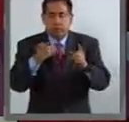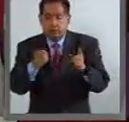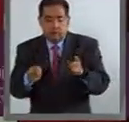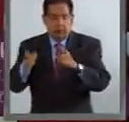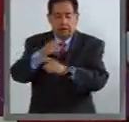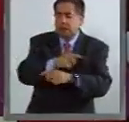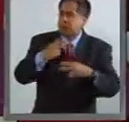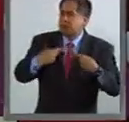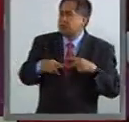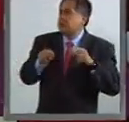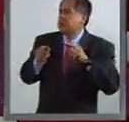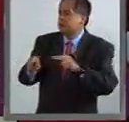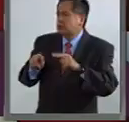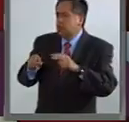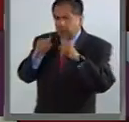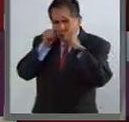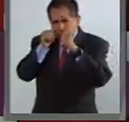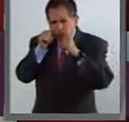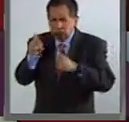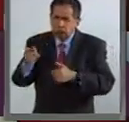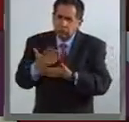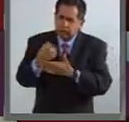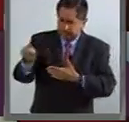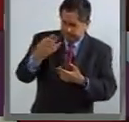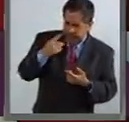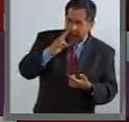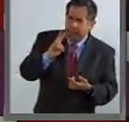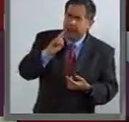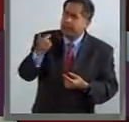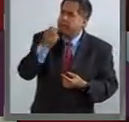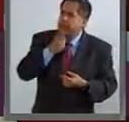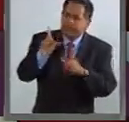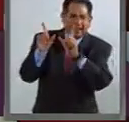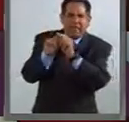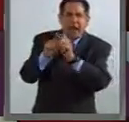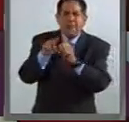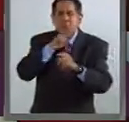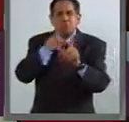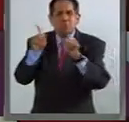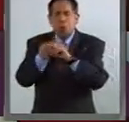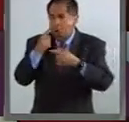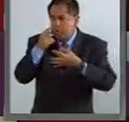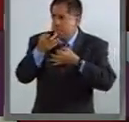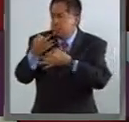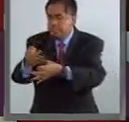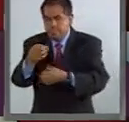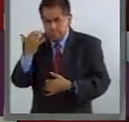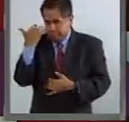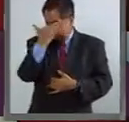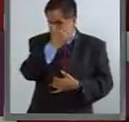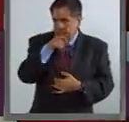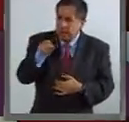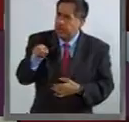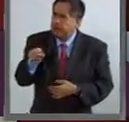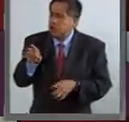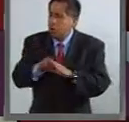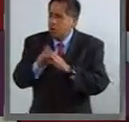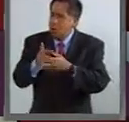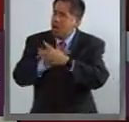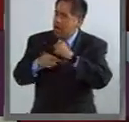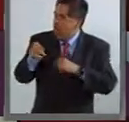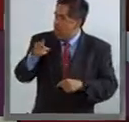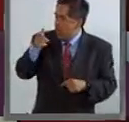una audiencia, gente que está esperando mensajes muy breves, visualmente atractivos, con datos reutilizables,